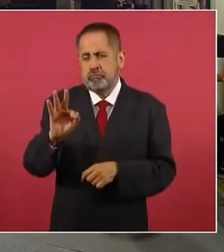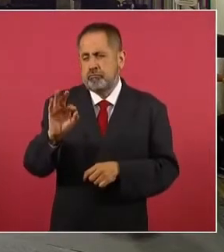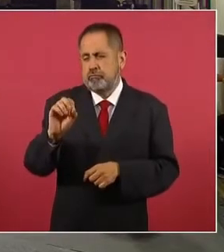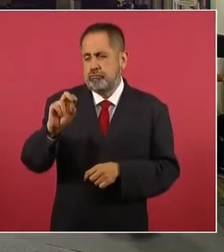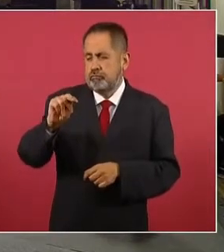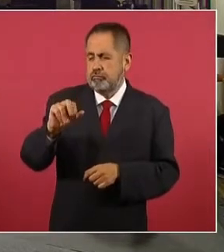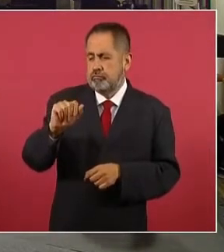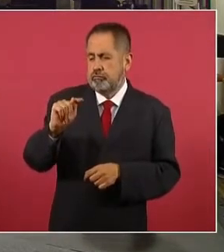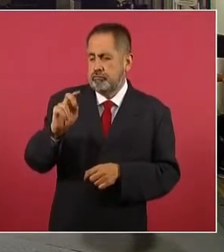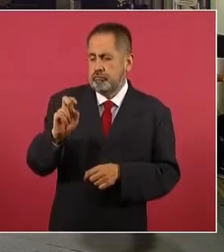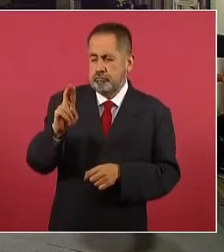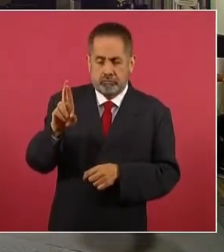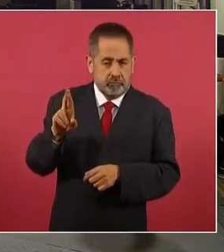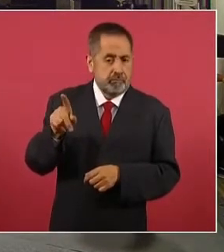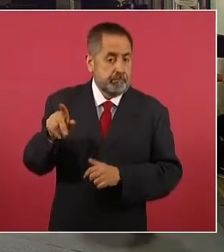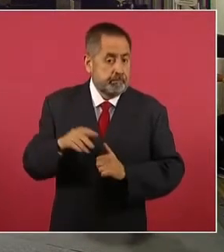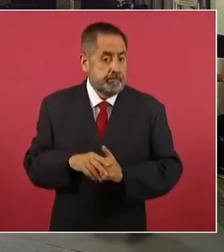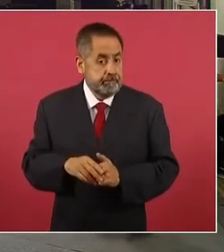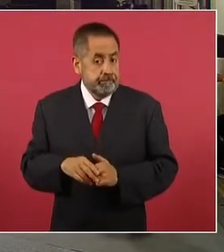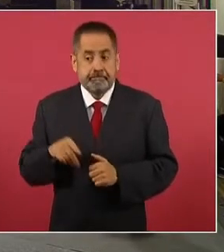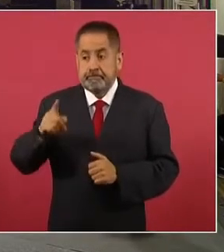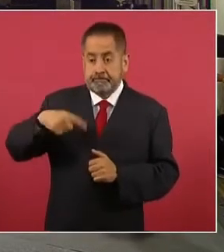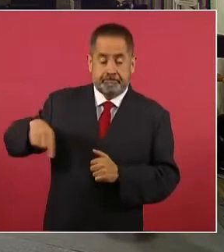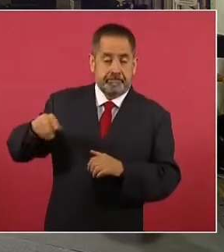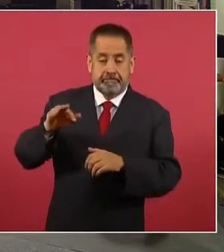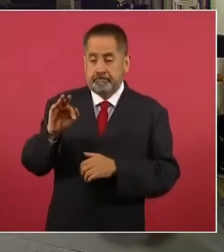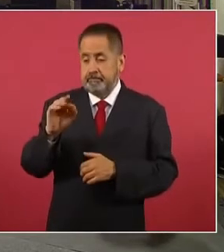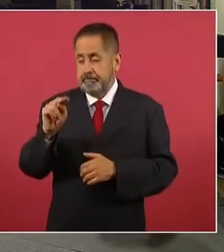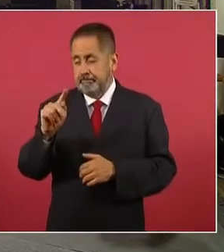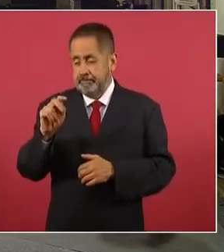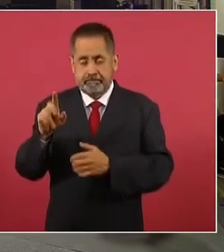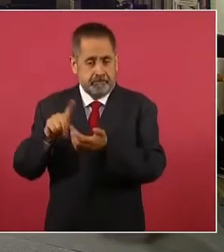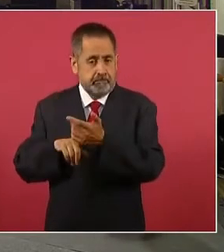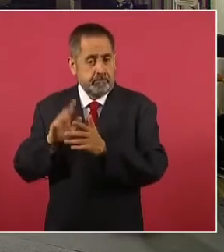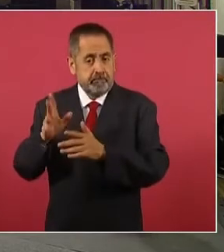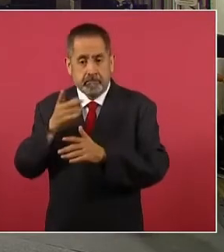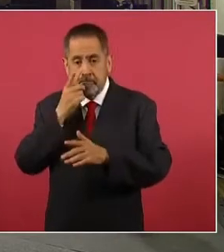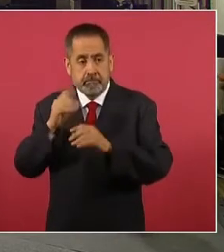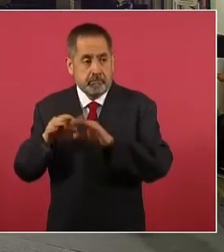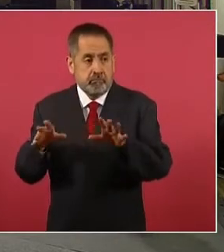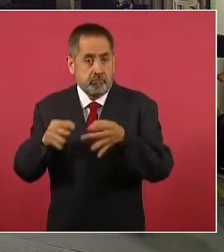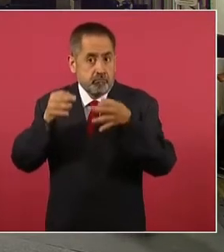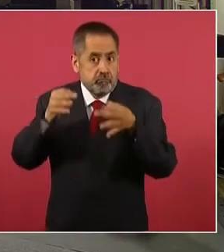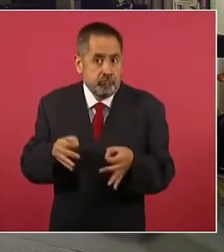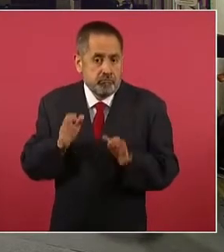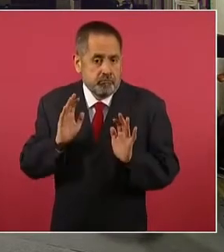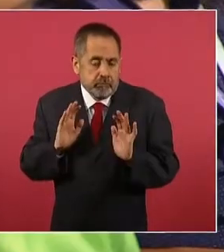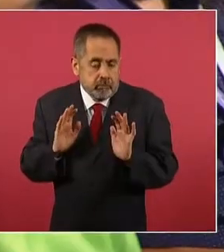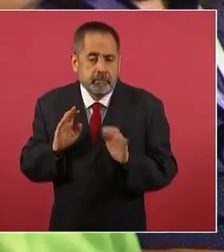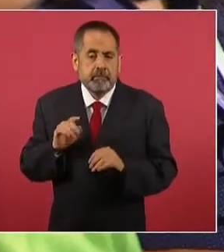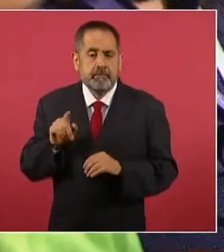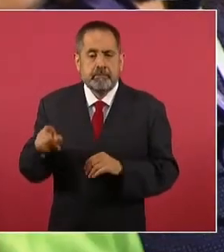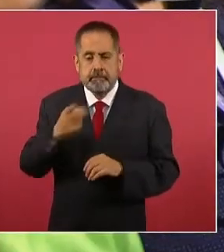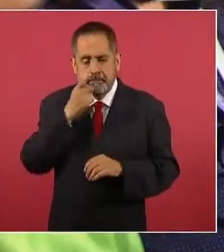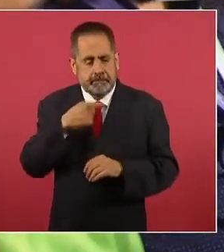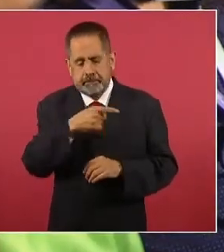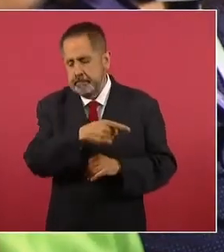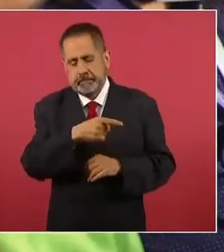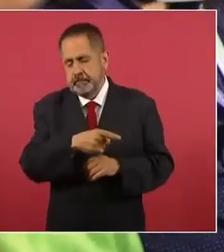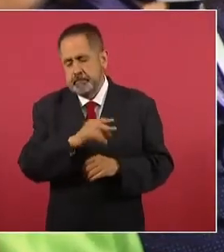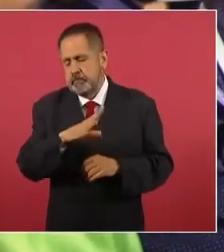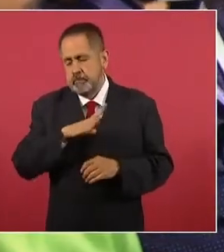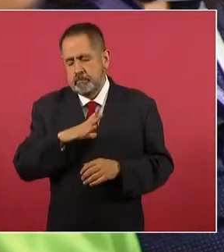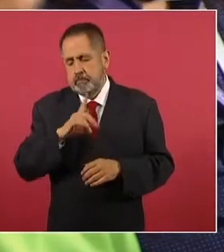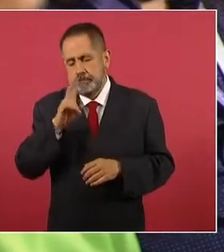Ya el propio Fonatur, mediante un Twitter, no sé si sea oficial o no, afirmó que no era cierto.